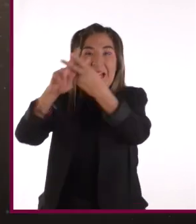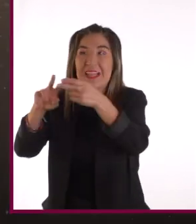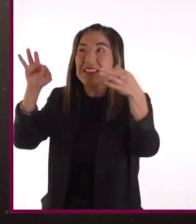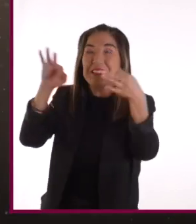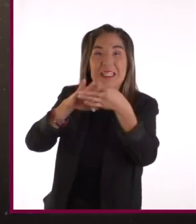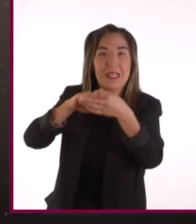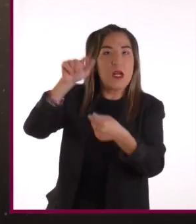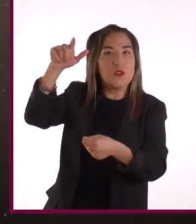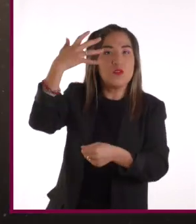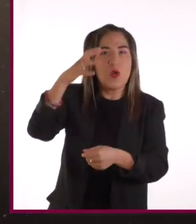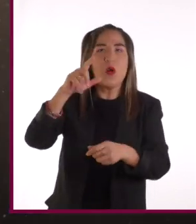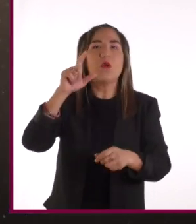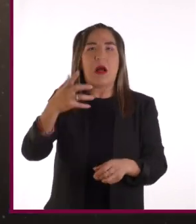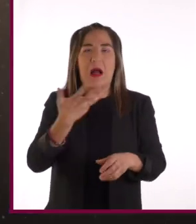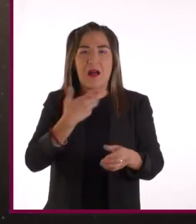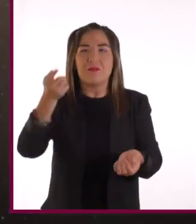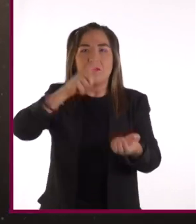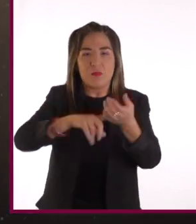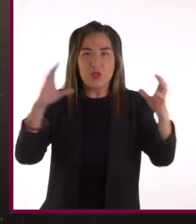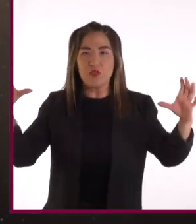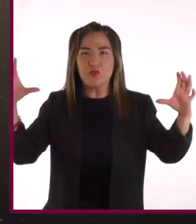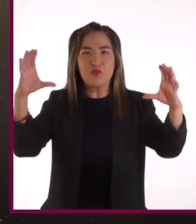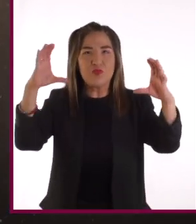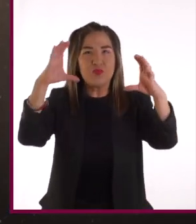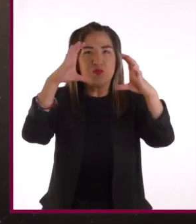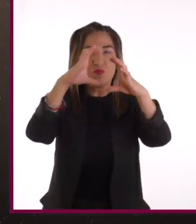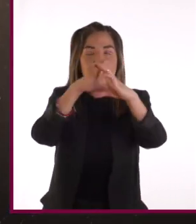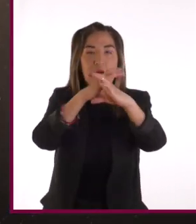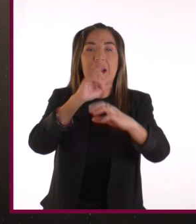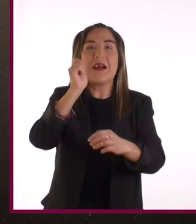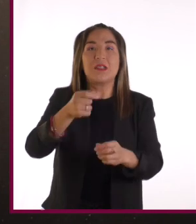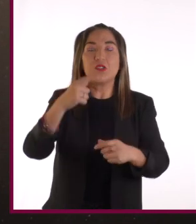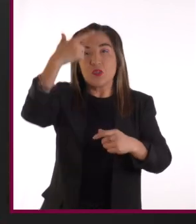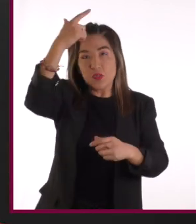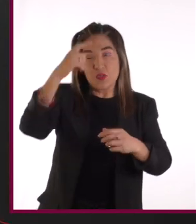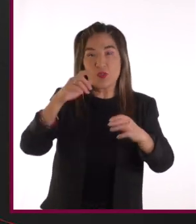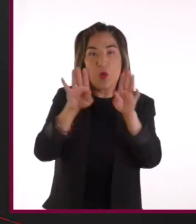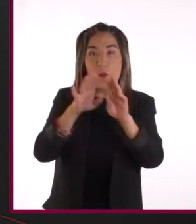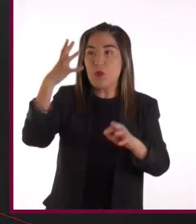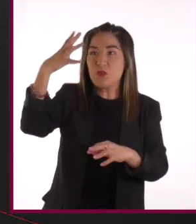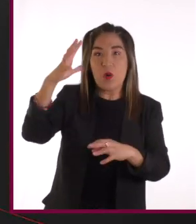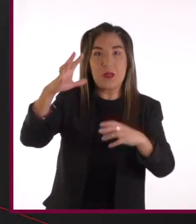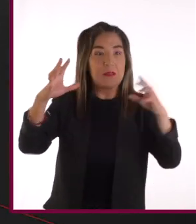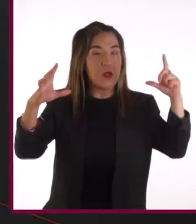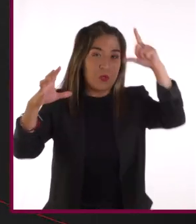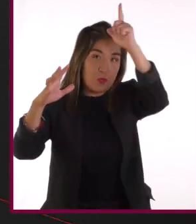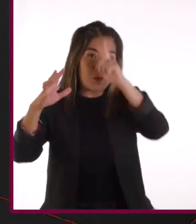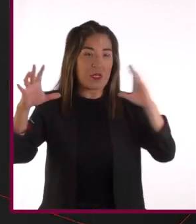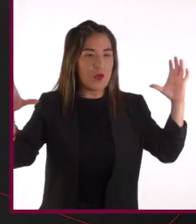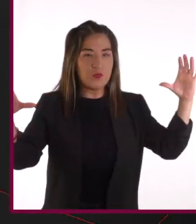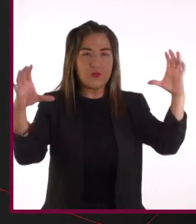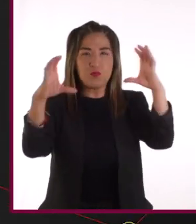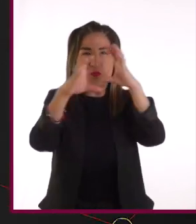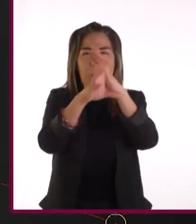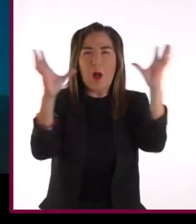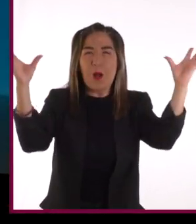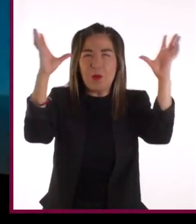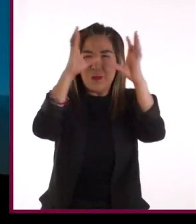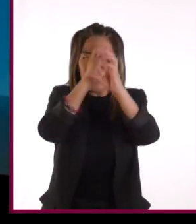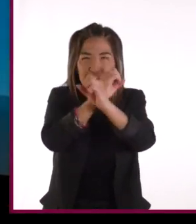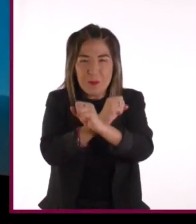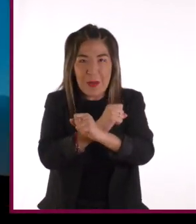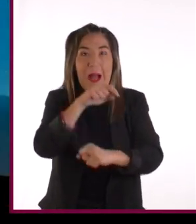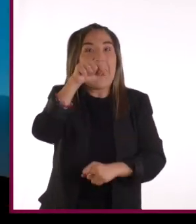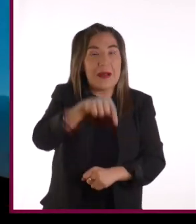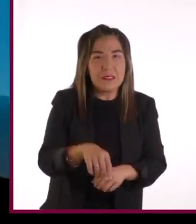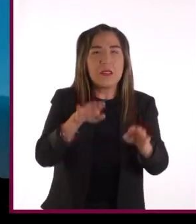Sol durante un eclipse solar, momento en que el Sol desaparece del firmamento por acción de nuestra Luna. De